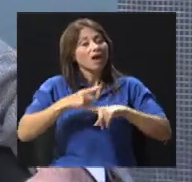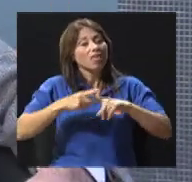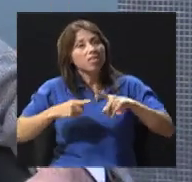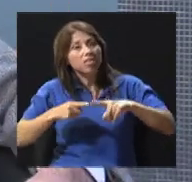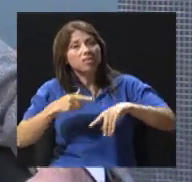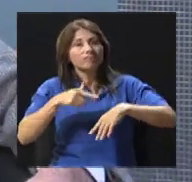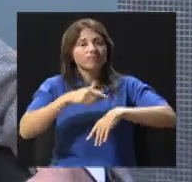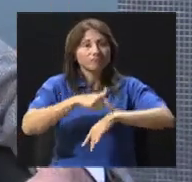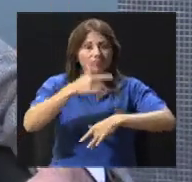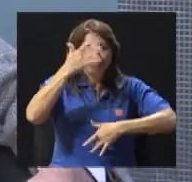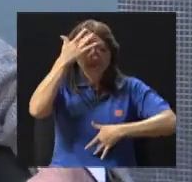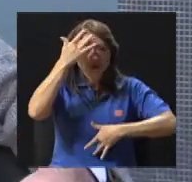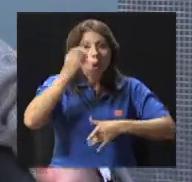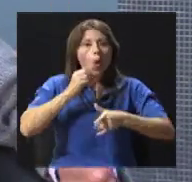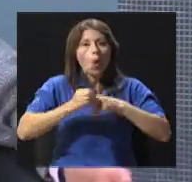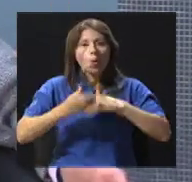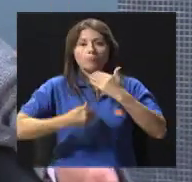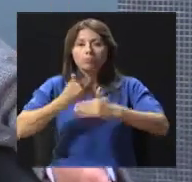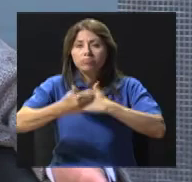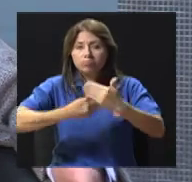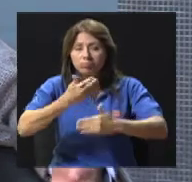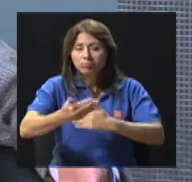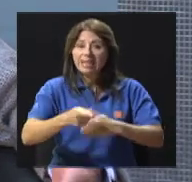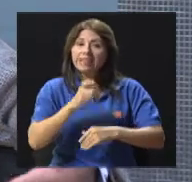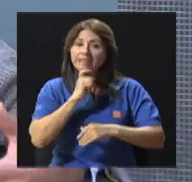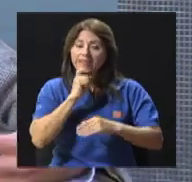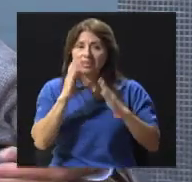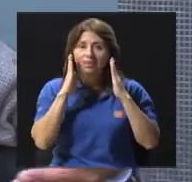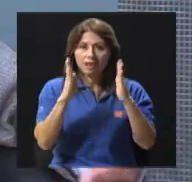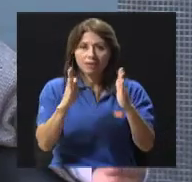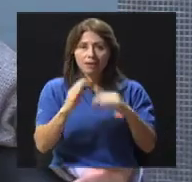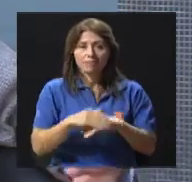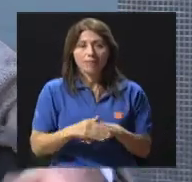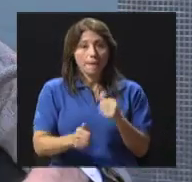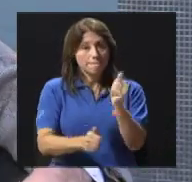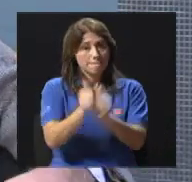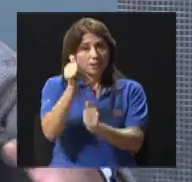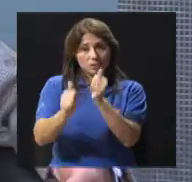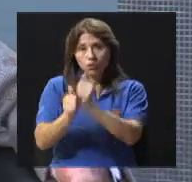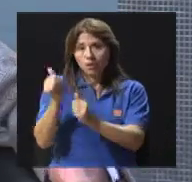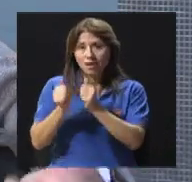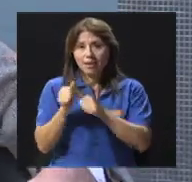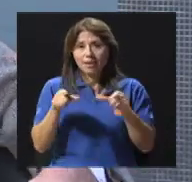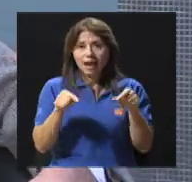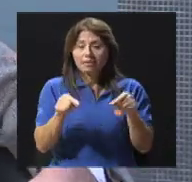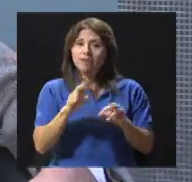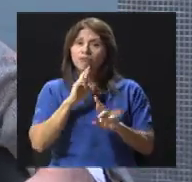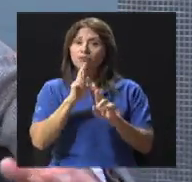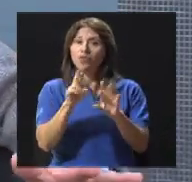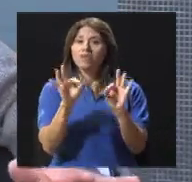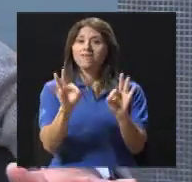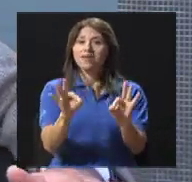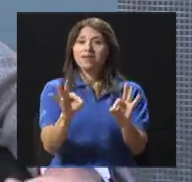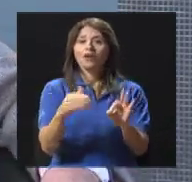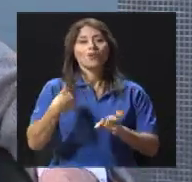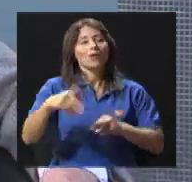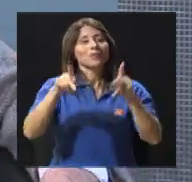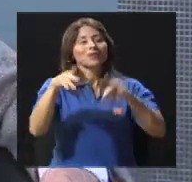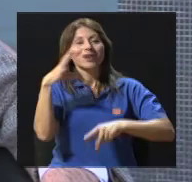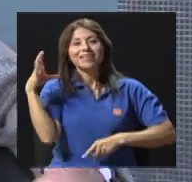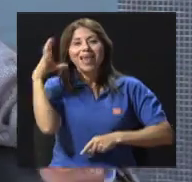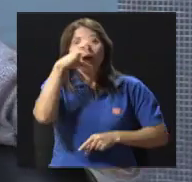difícil de tratar en el paciente. La gran mayoría de los tumores que responden efectivo y positivamente a un tratamiento es cuando no dan